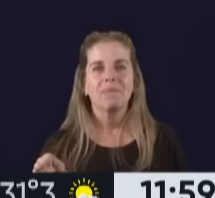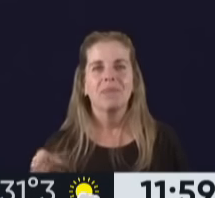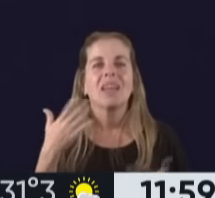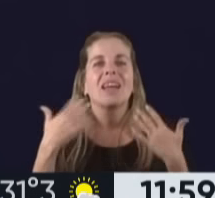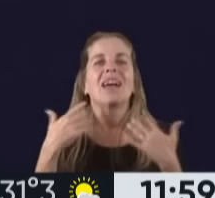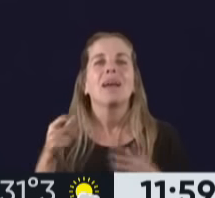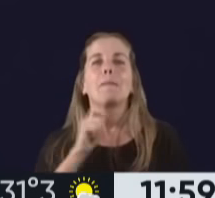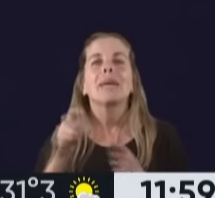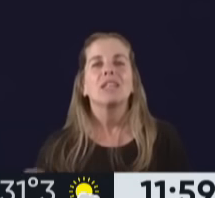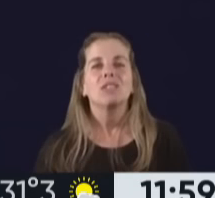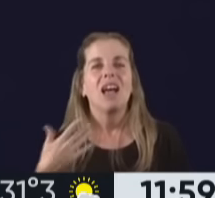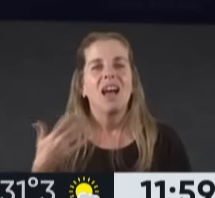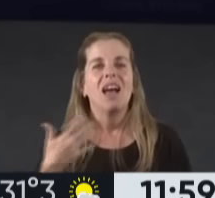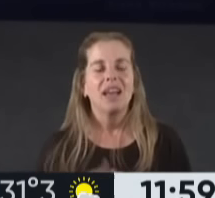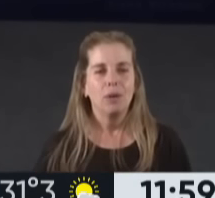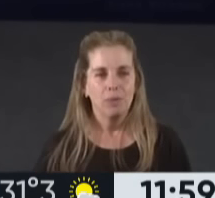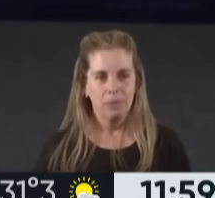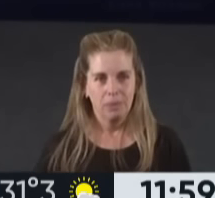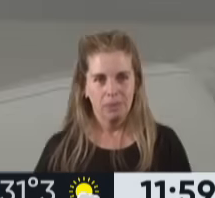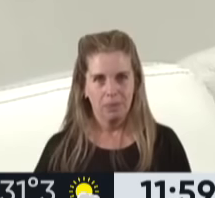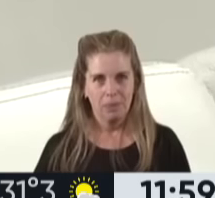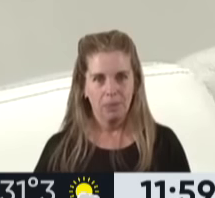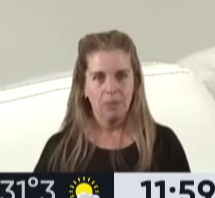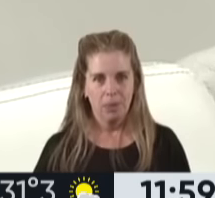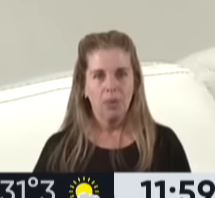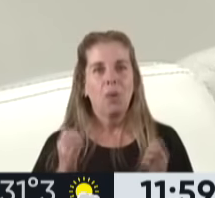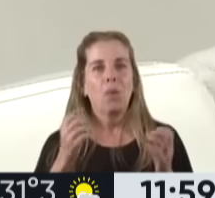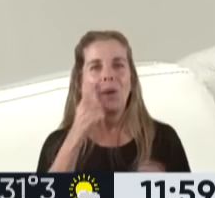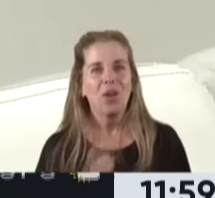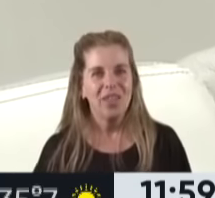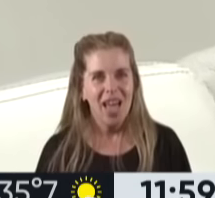muriendo. ¿Qué pasa? Sí, perdón. Buenos